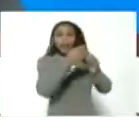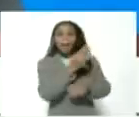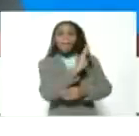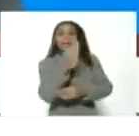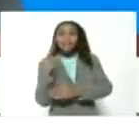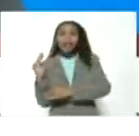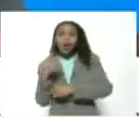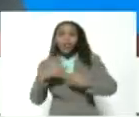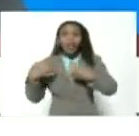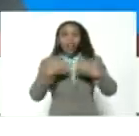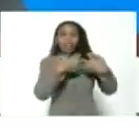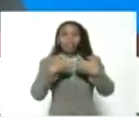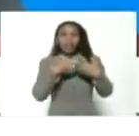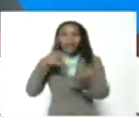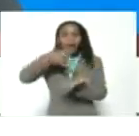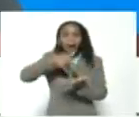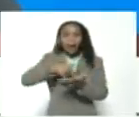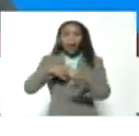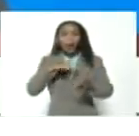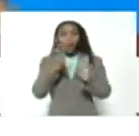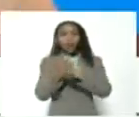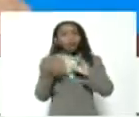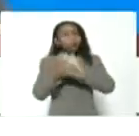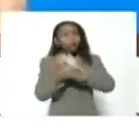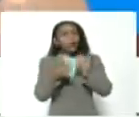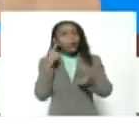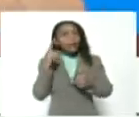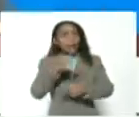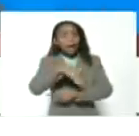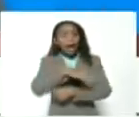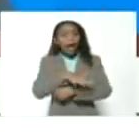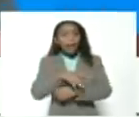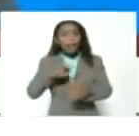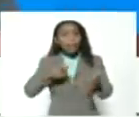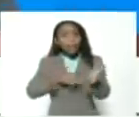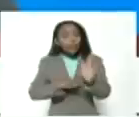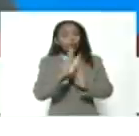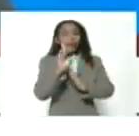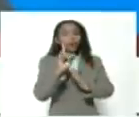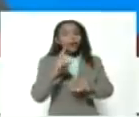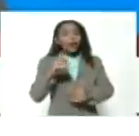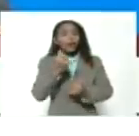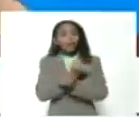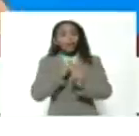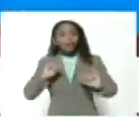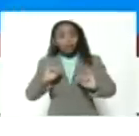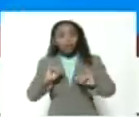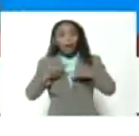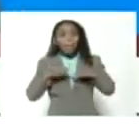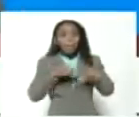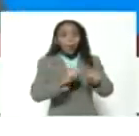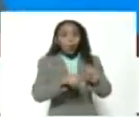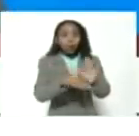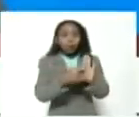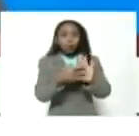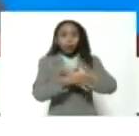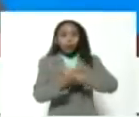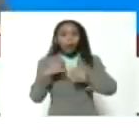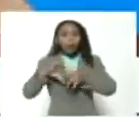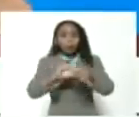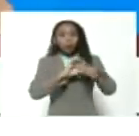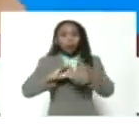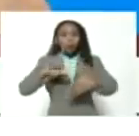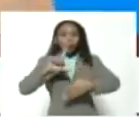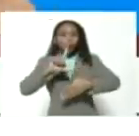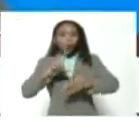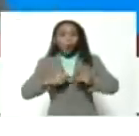de la batalla de Carabobo, donde desarrollemos los valores de independencia, de soberanía, del antiimperialismo, de la unidad latinoamericana, de